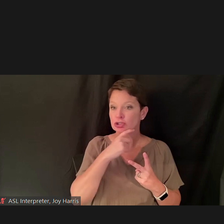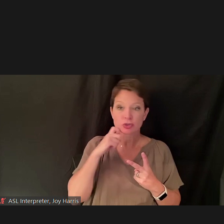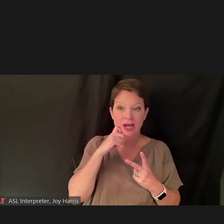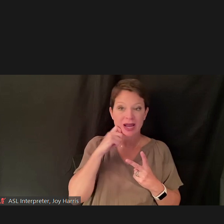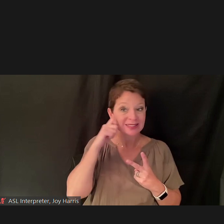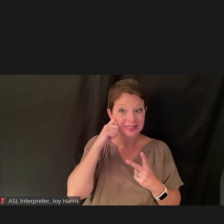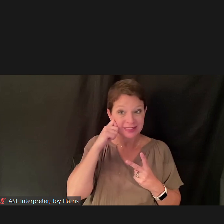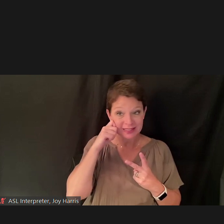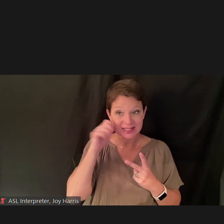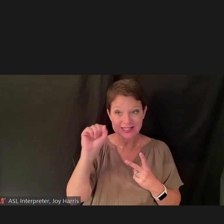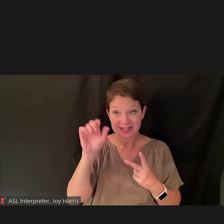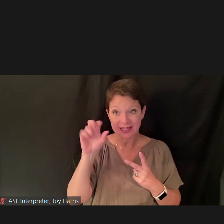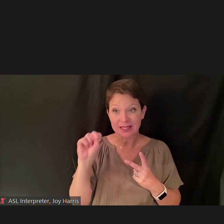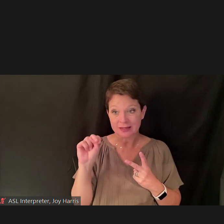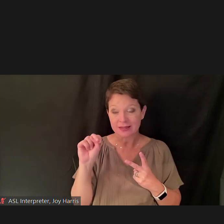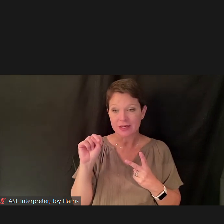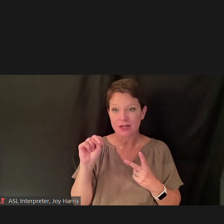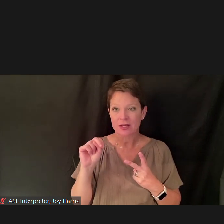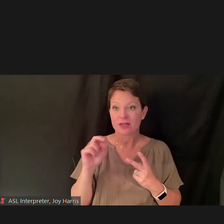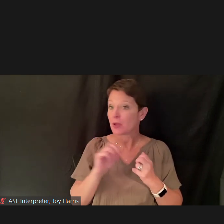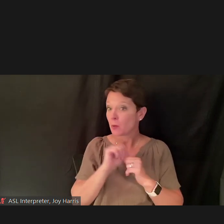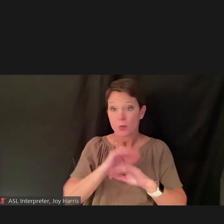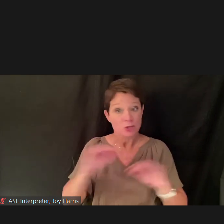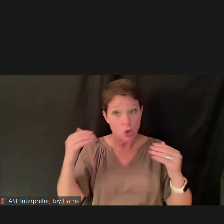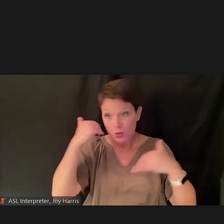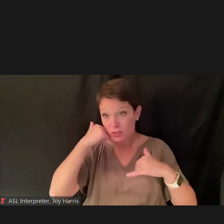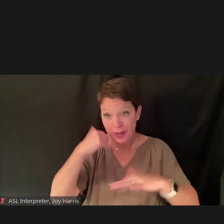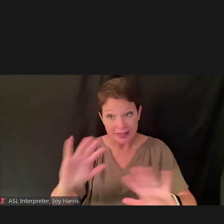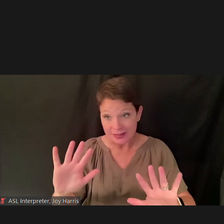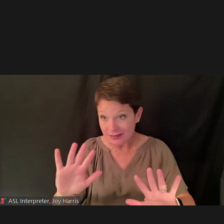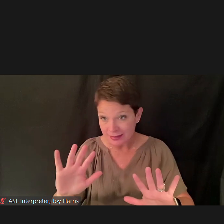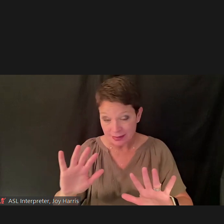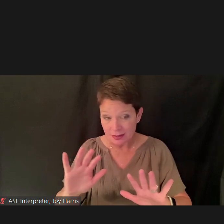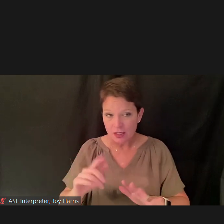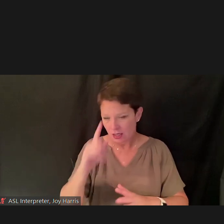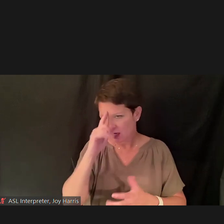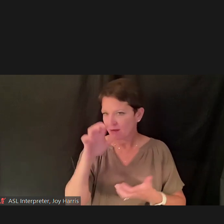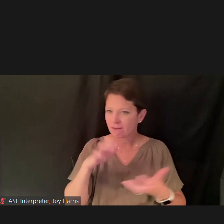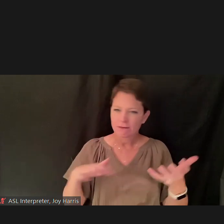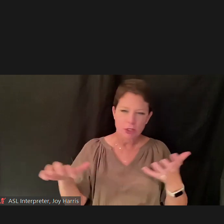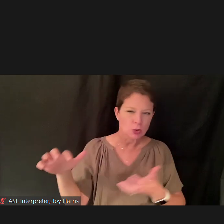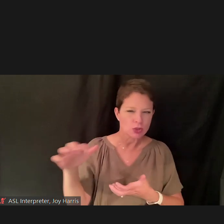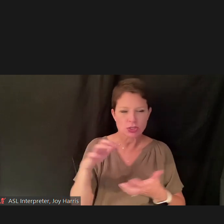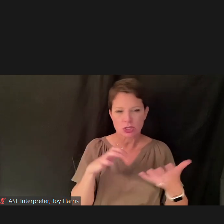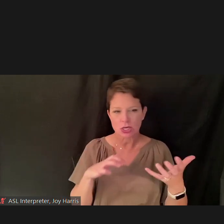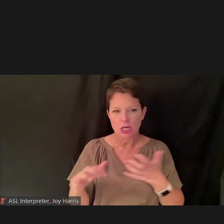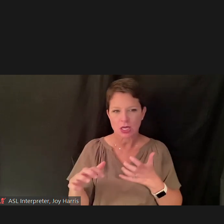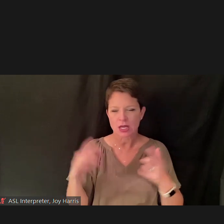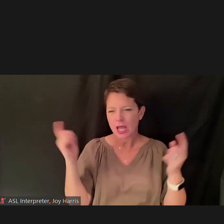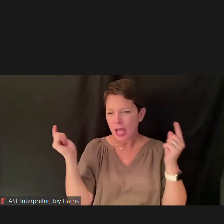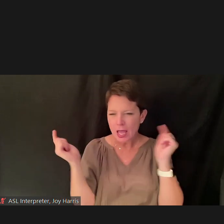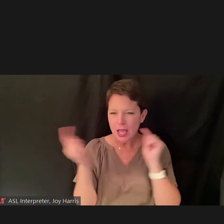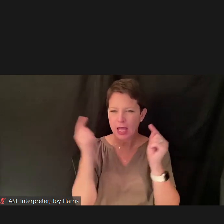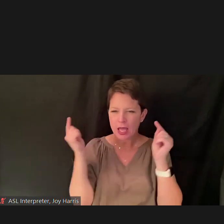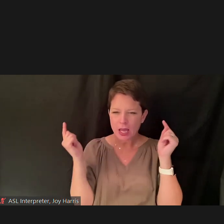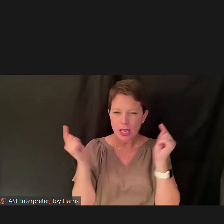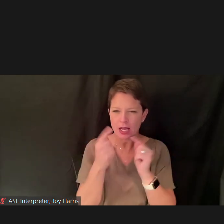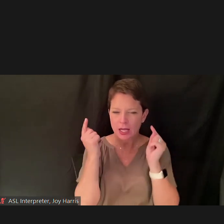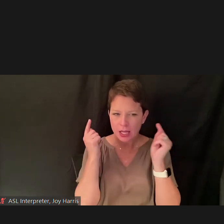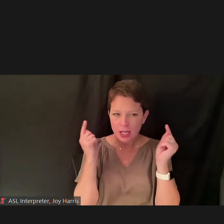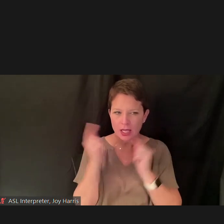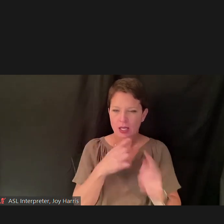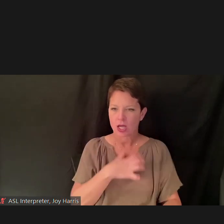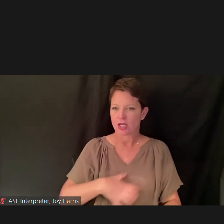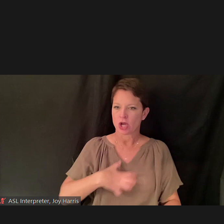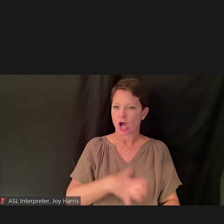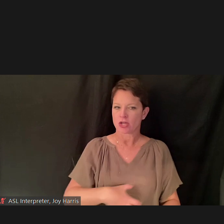piel enrojecida, caliente y seca, no hay sudoración, confusión, dolor